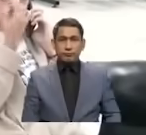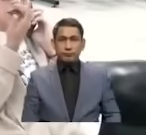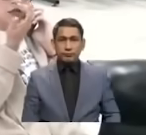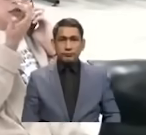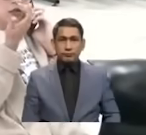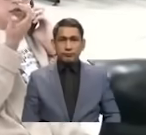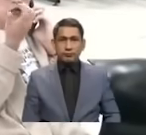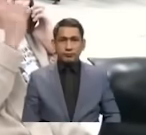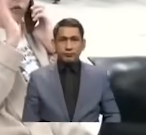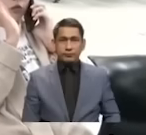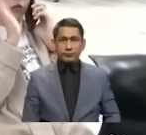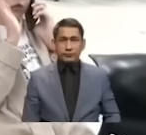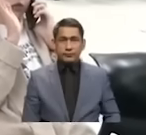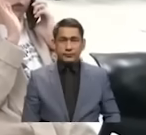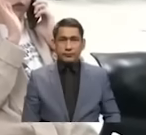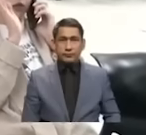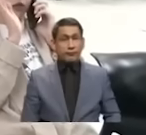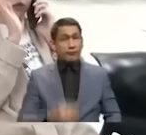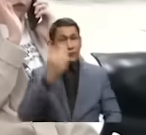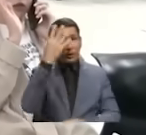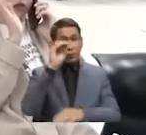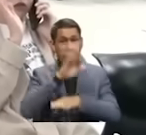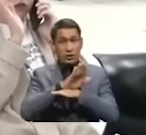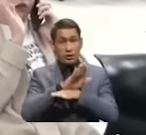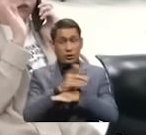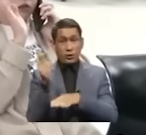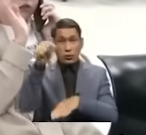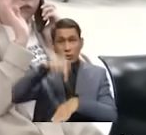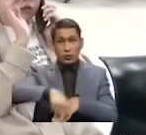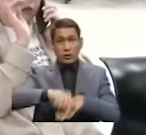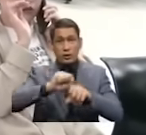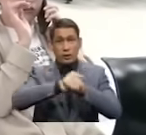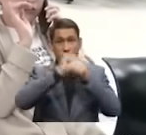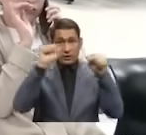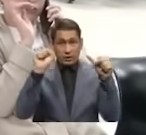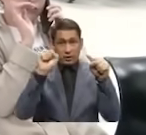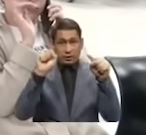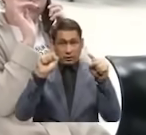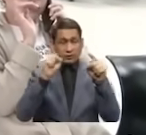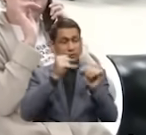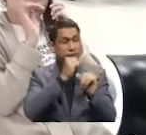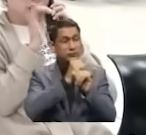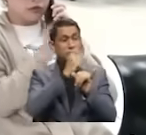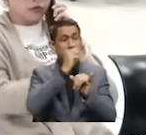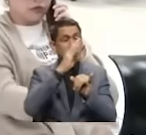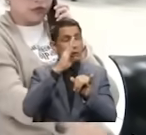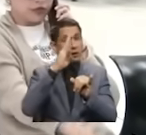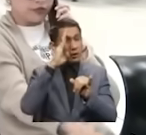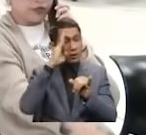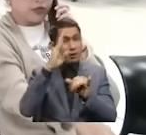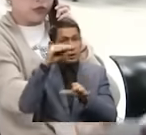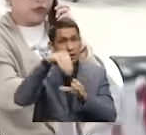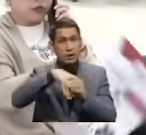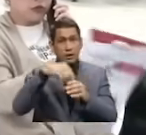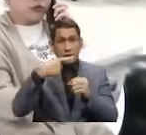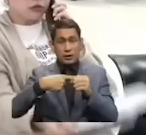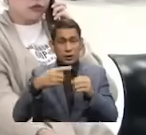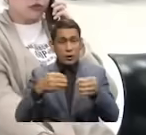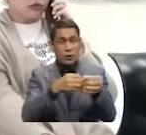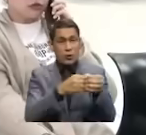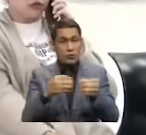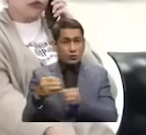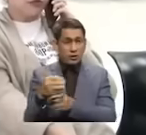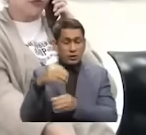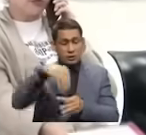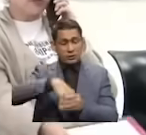Gracias, amigos televidentes, compañeros, muy buenas tardes. Hoy en la mañana aquí en la Agencia Nacional de Tránsito en la ciudad de Quito y también en sus oficinas en la provincia